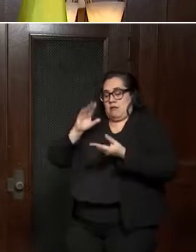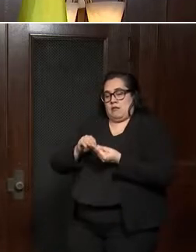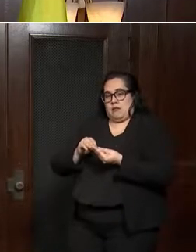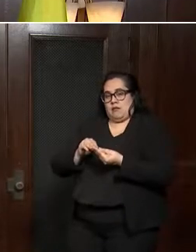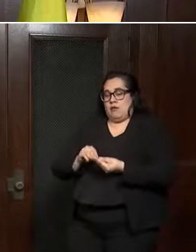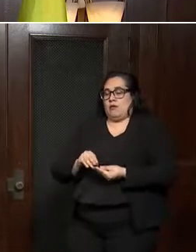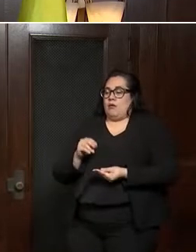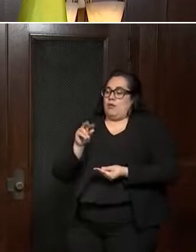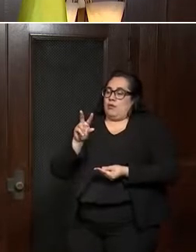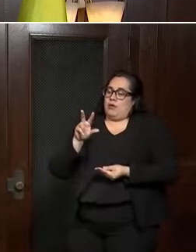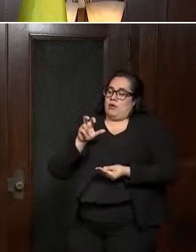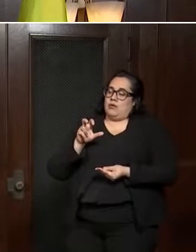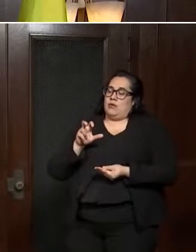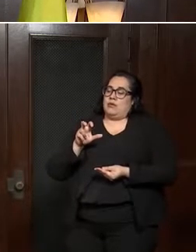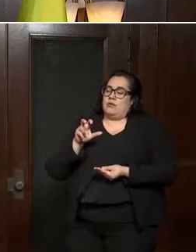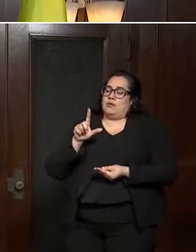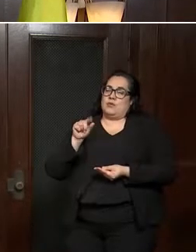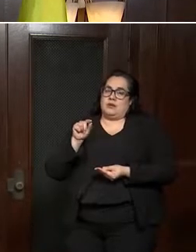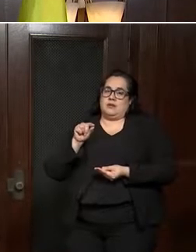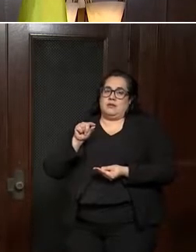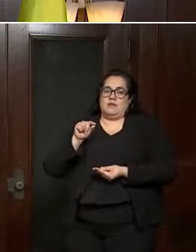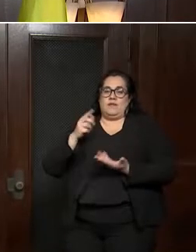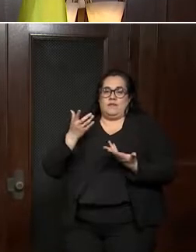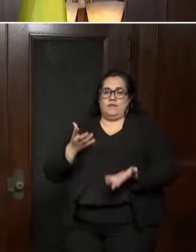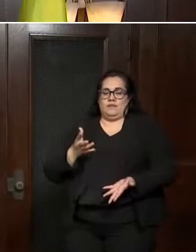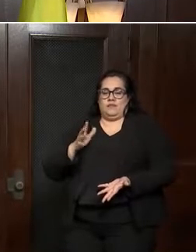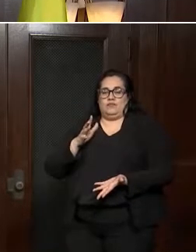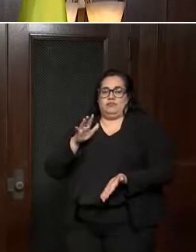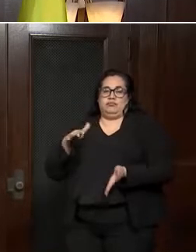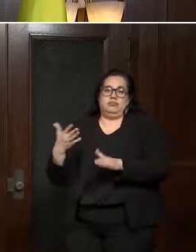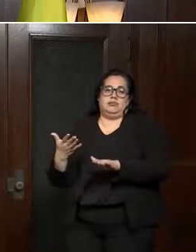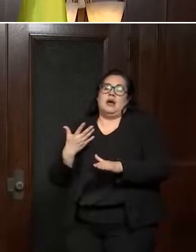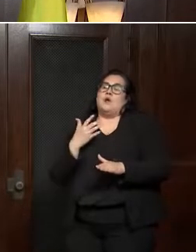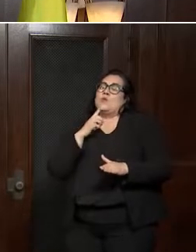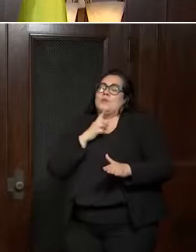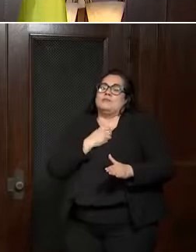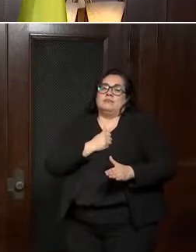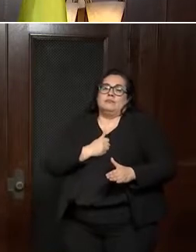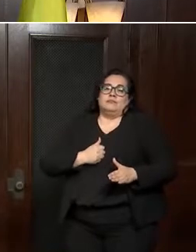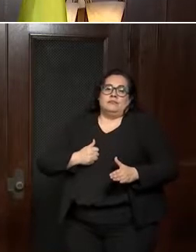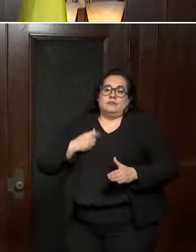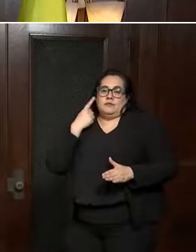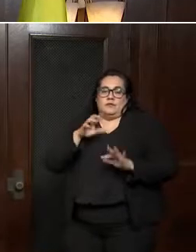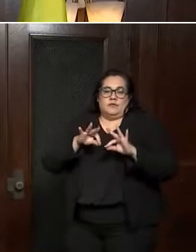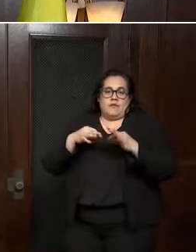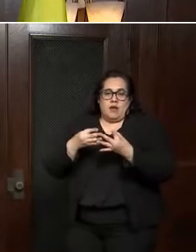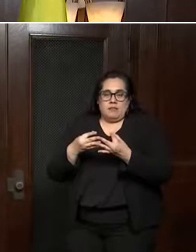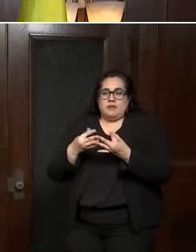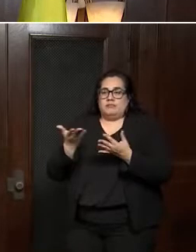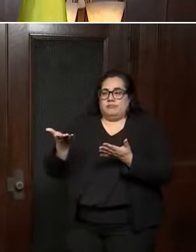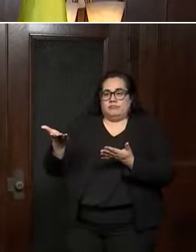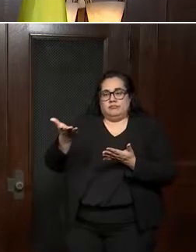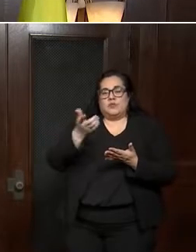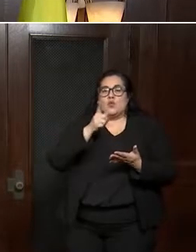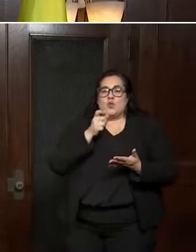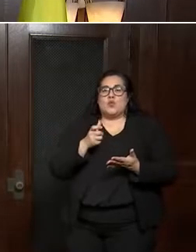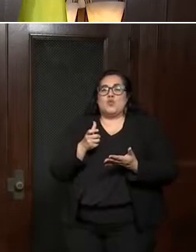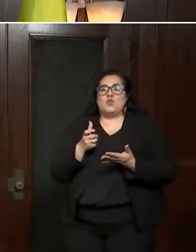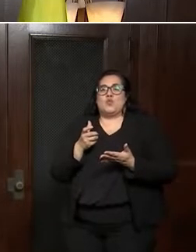de 320 fallecidos. Y lo siento mucho por las familias de los